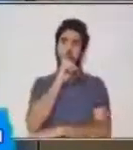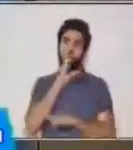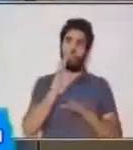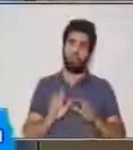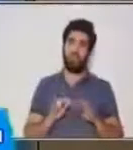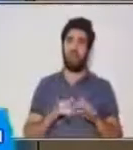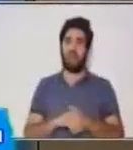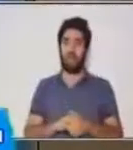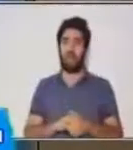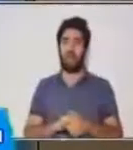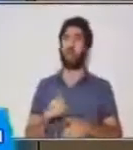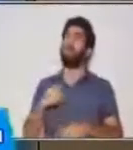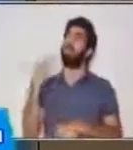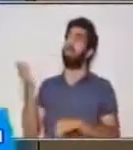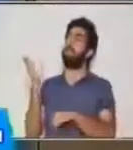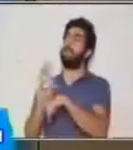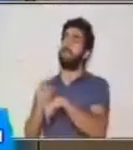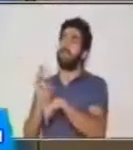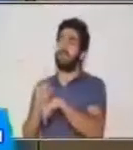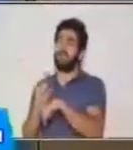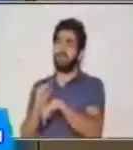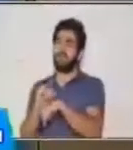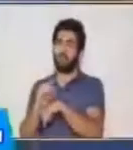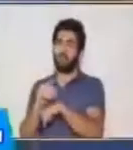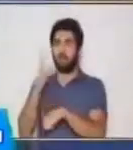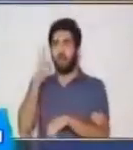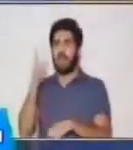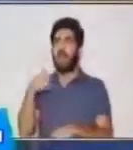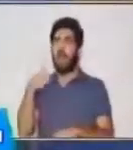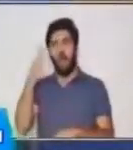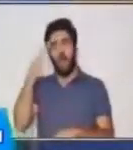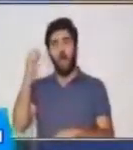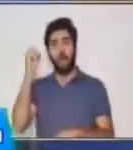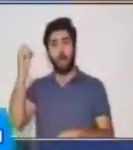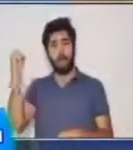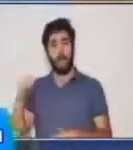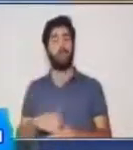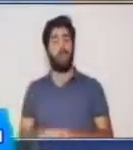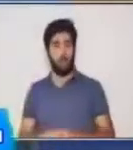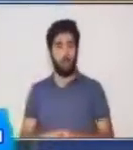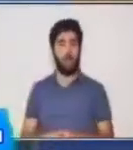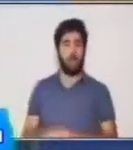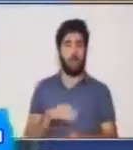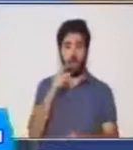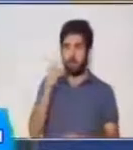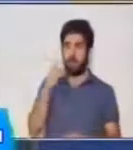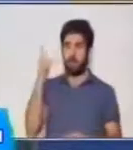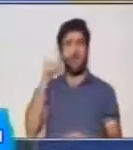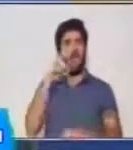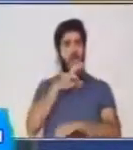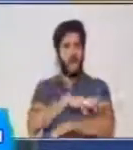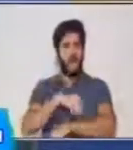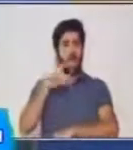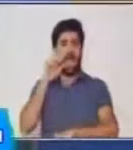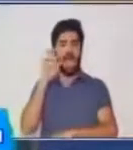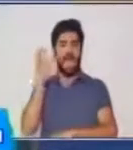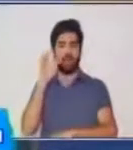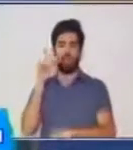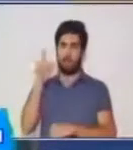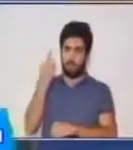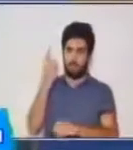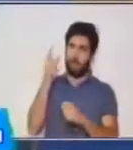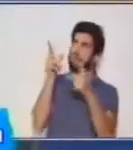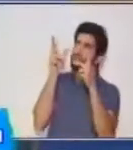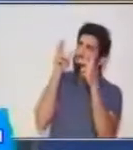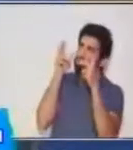le pide permiso para dar su opinión. ¿Te has dado cuenta? El gato sigue algunas normas de cortesía. Primero escucha, posteriormente